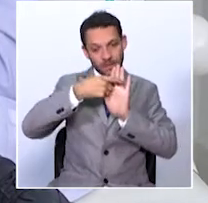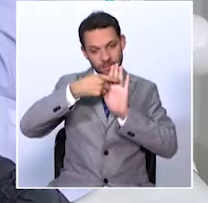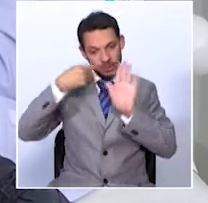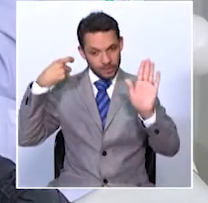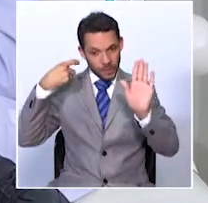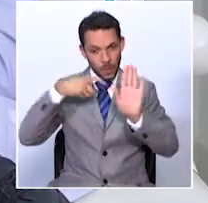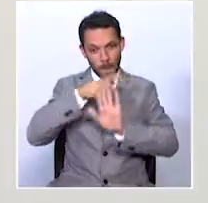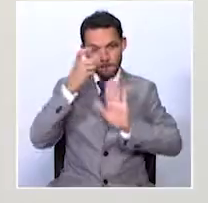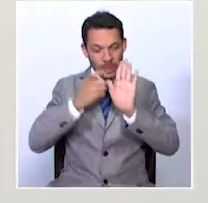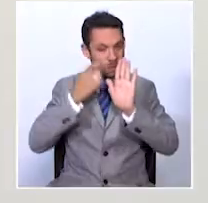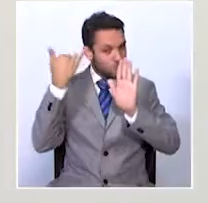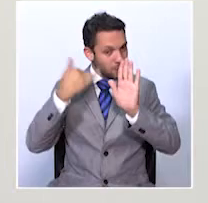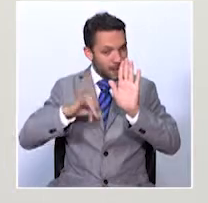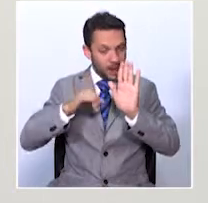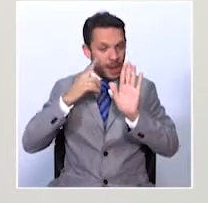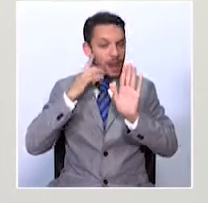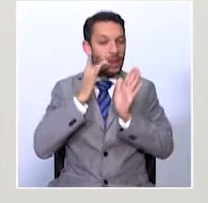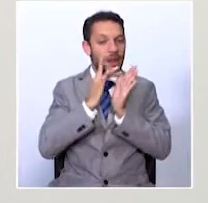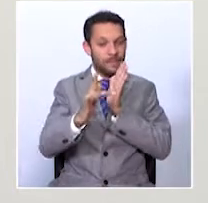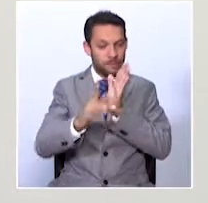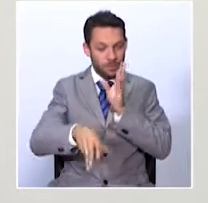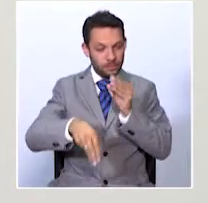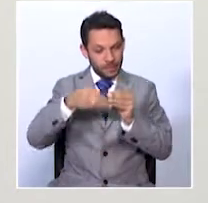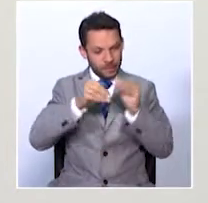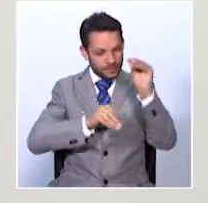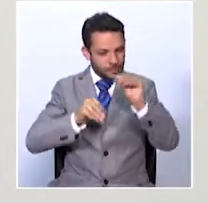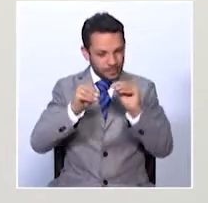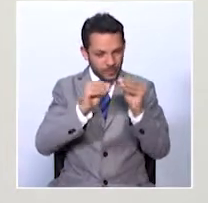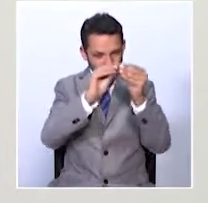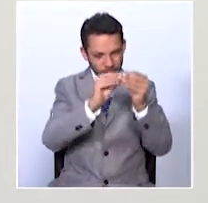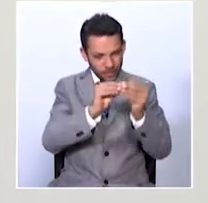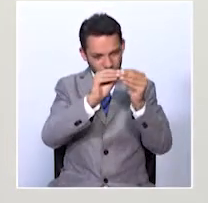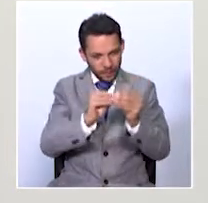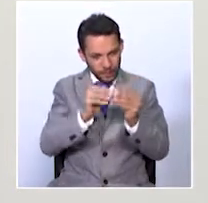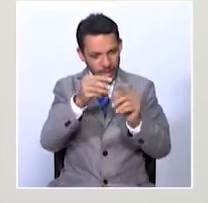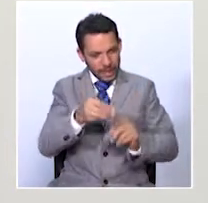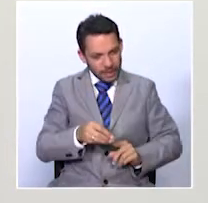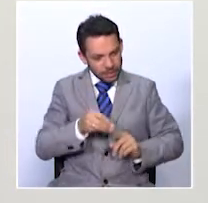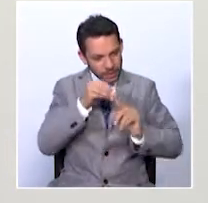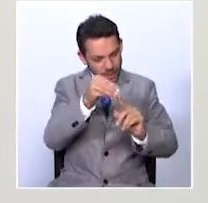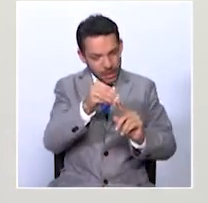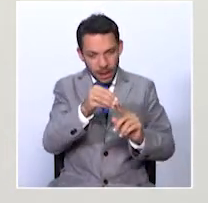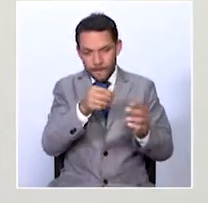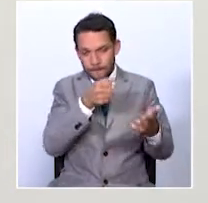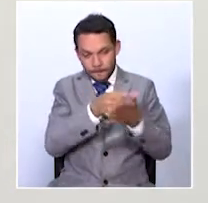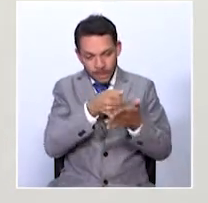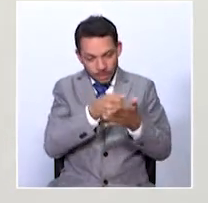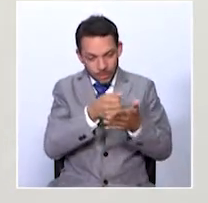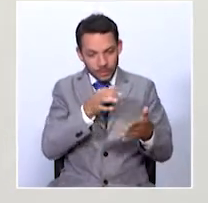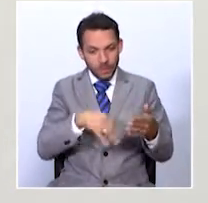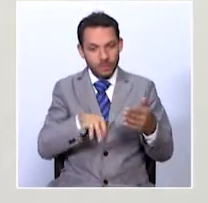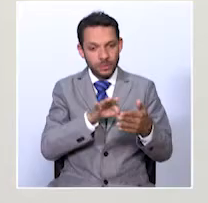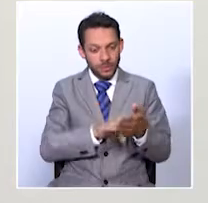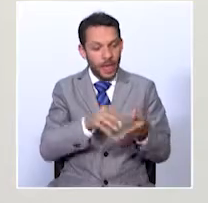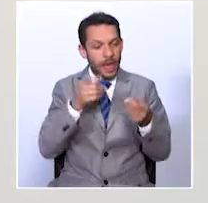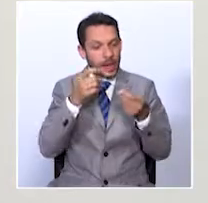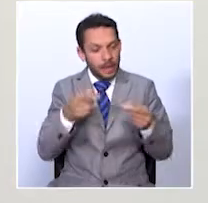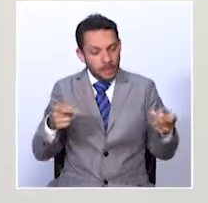flácidos, porque el tejido del párpado es un tejido especial y por eso se vuelve tan flácido tan